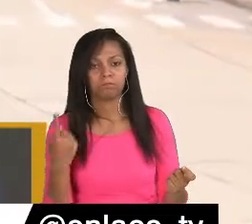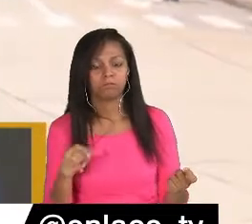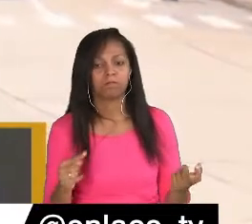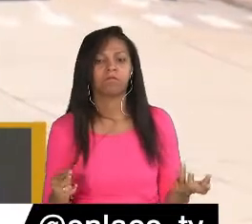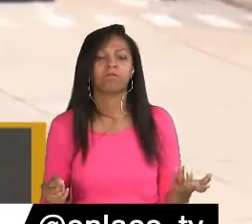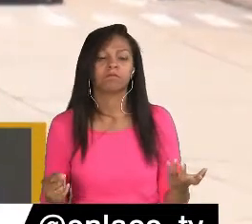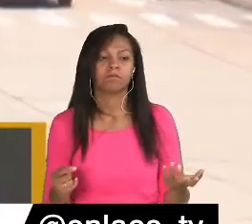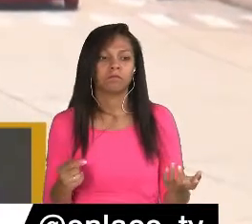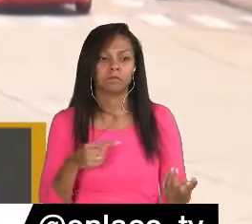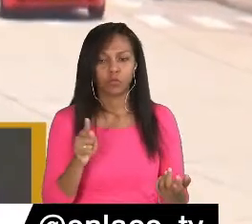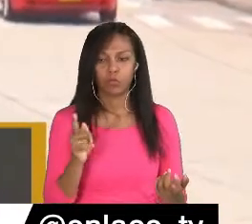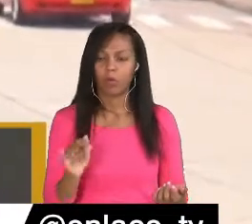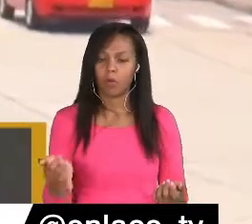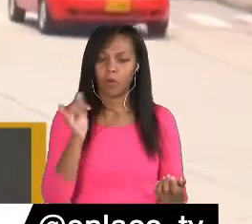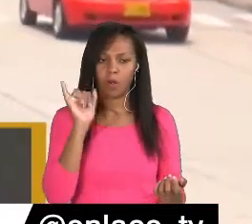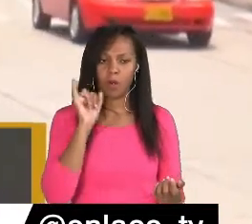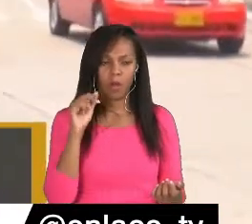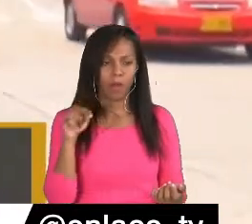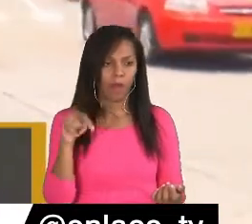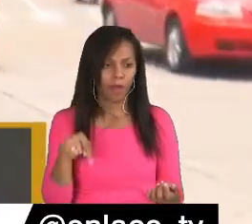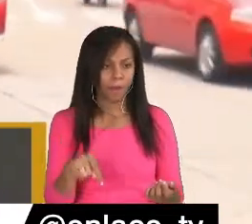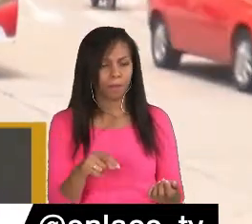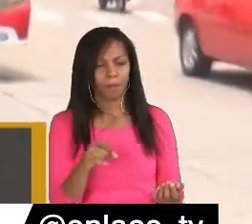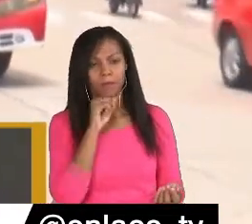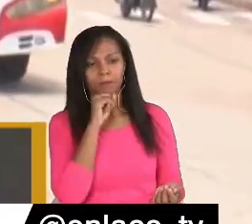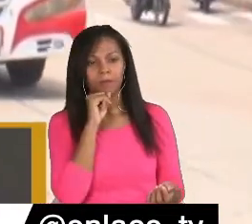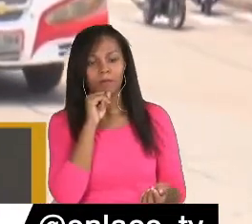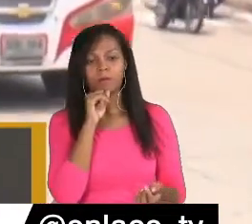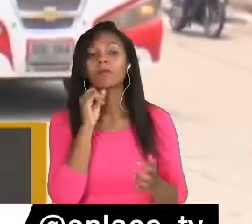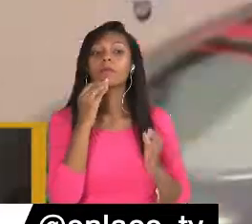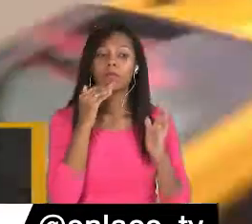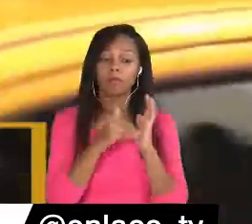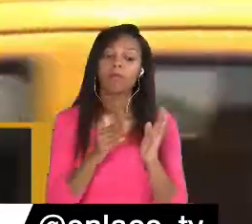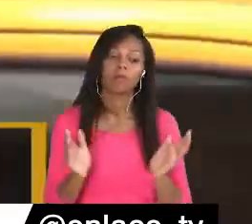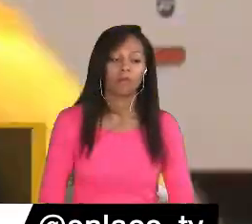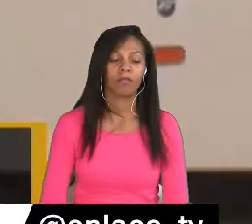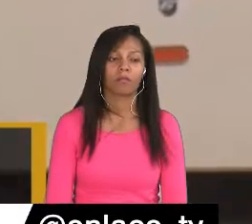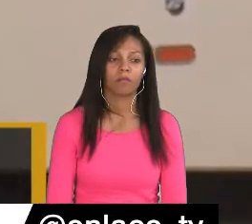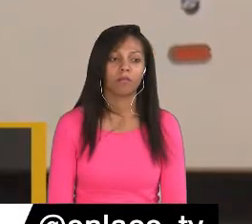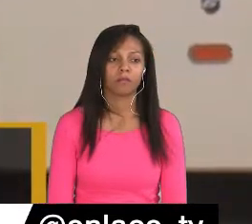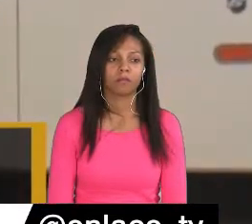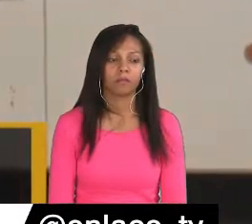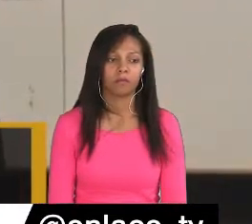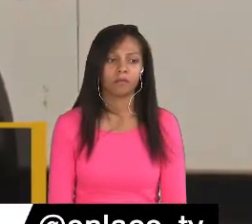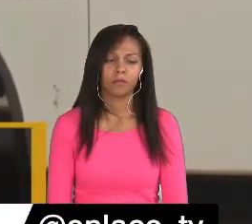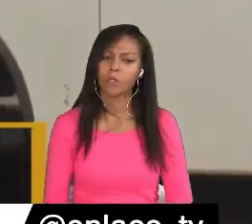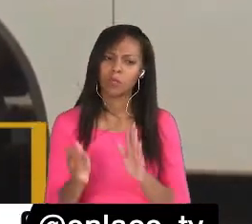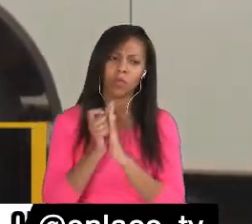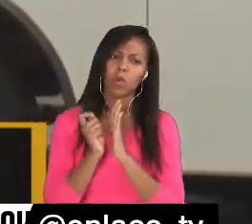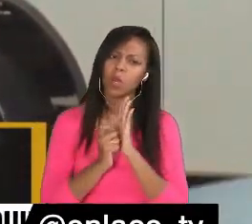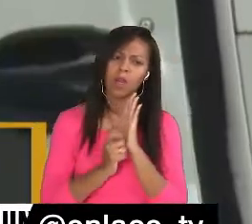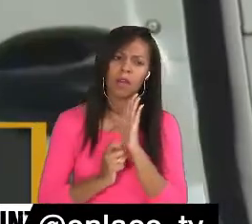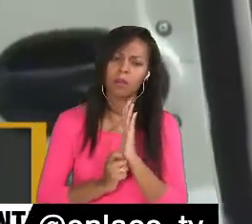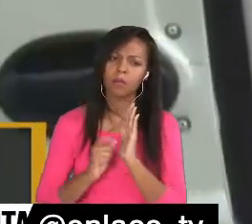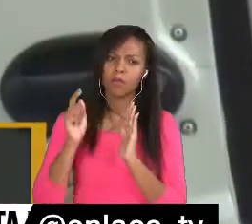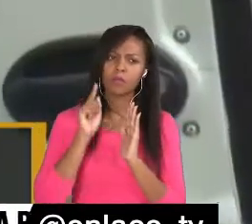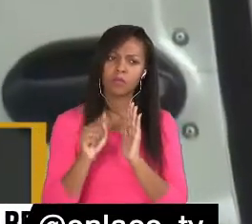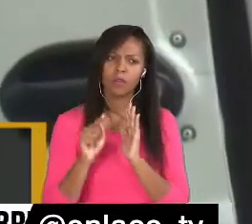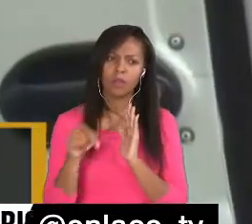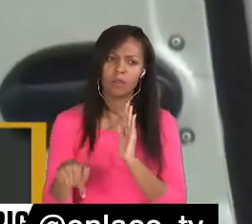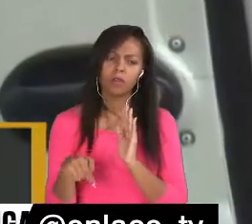de alcoholemia que se presenta en sobre todo en el servicio público. Innumerables son las veces en las que el cuerpo motorizado de la ciudad